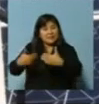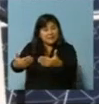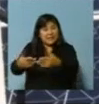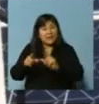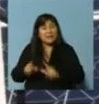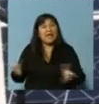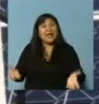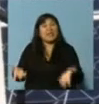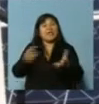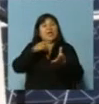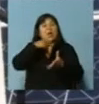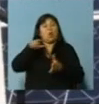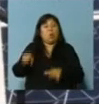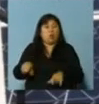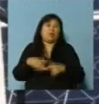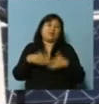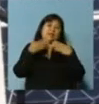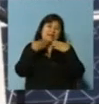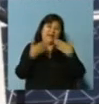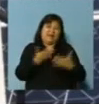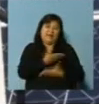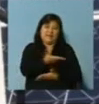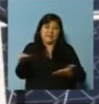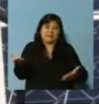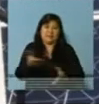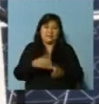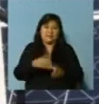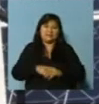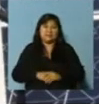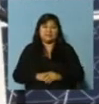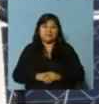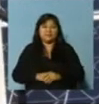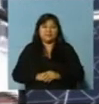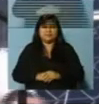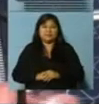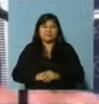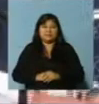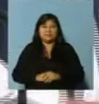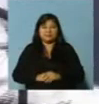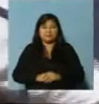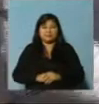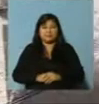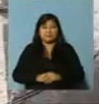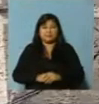desarrollo de Jujuy. Señores, muchas gracias.